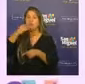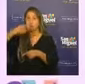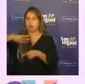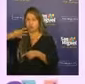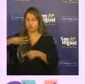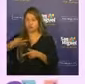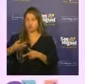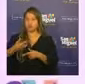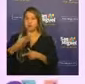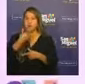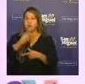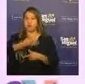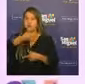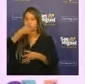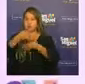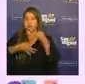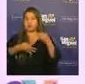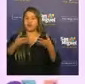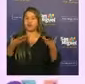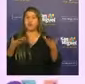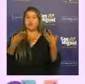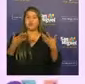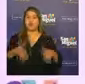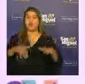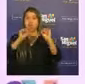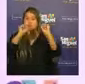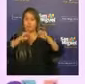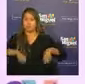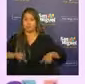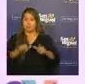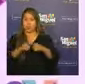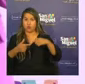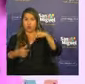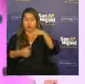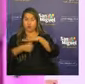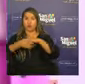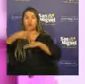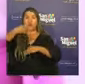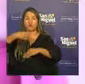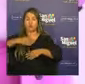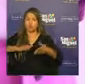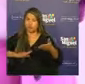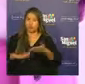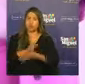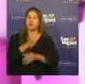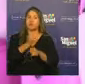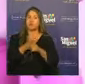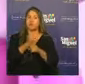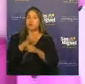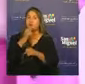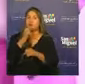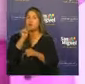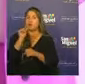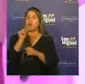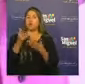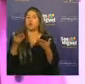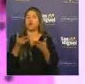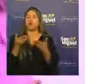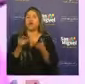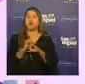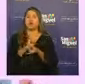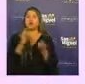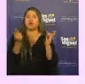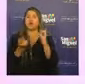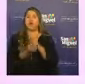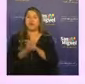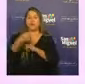además destacar ahí algo que ya está aprobado por el Consejo Municipal, así que vamos a empezar a trabajar pronto, que es el recambio de